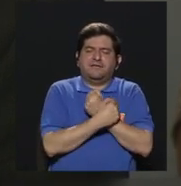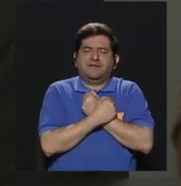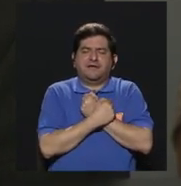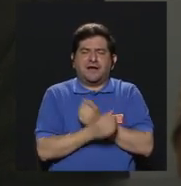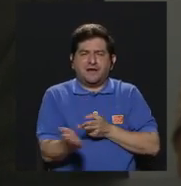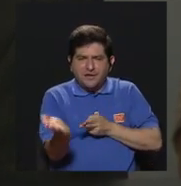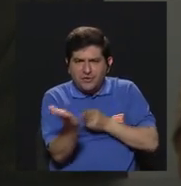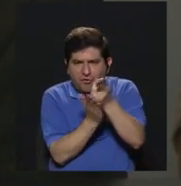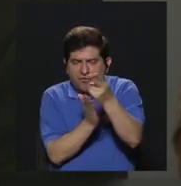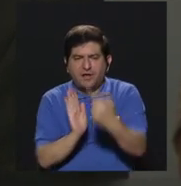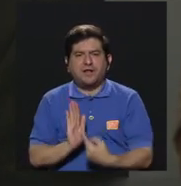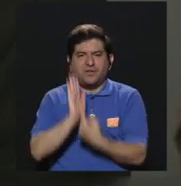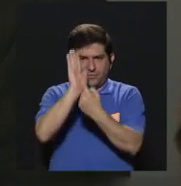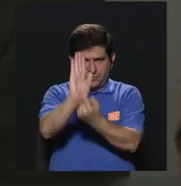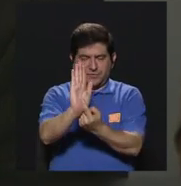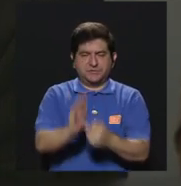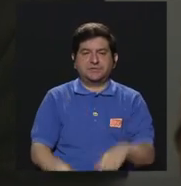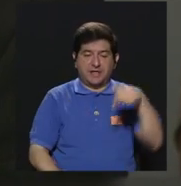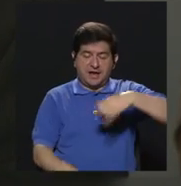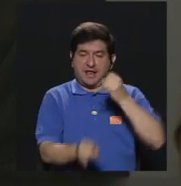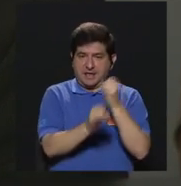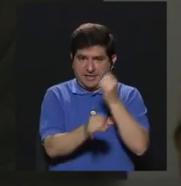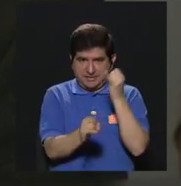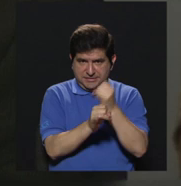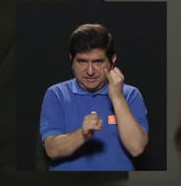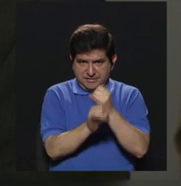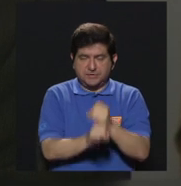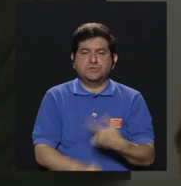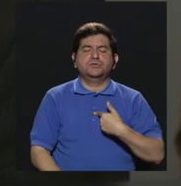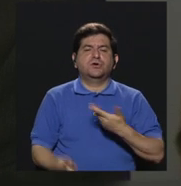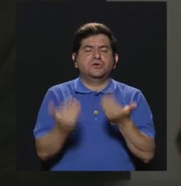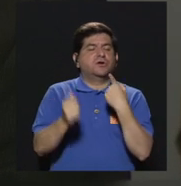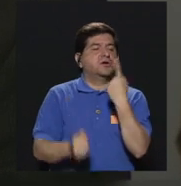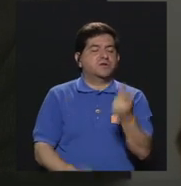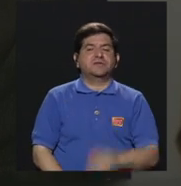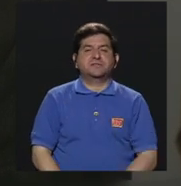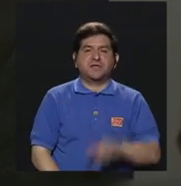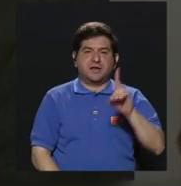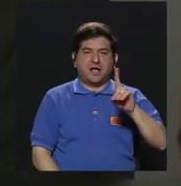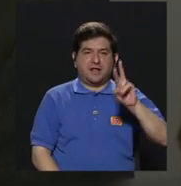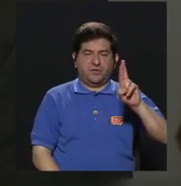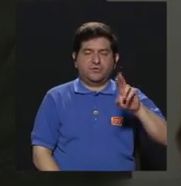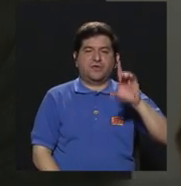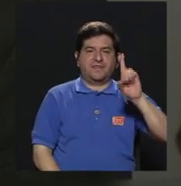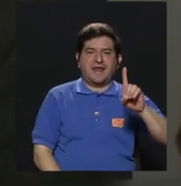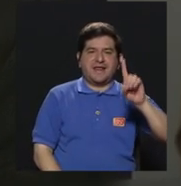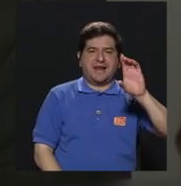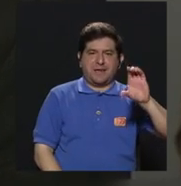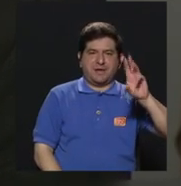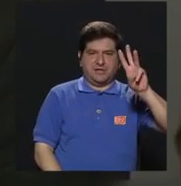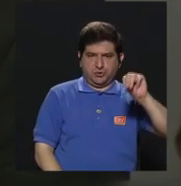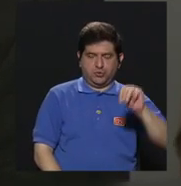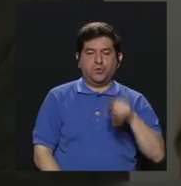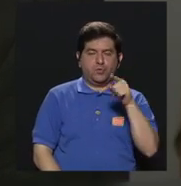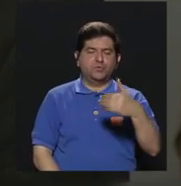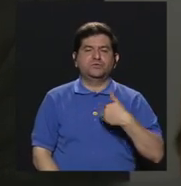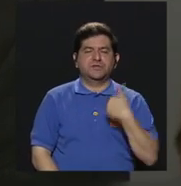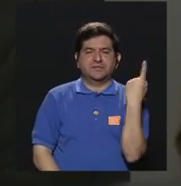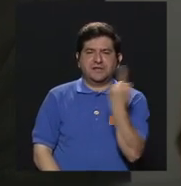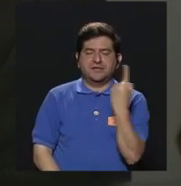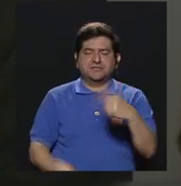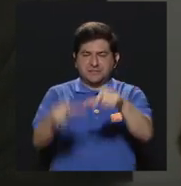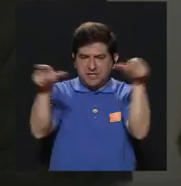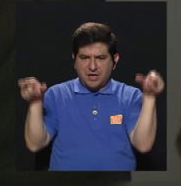sincero que denotan hacia esta institución, quiero decirle al doctor Daniel Camacho Monge que usted tendrá siempre un